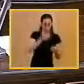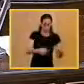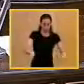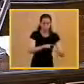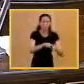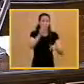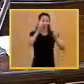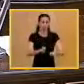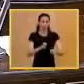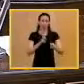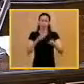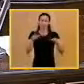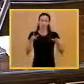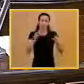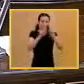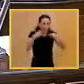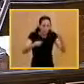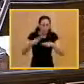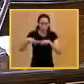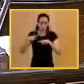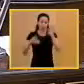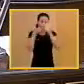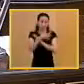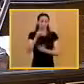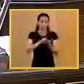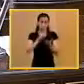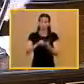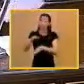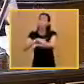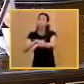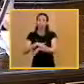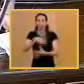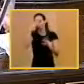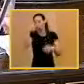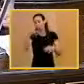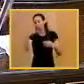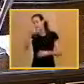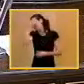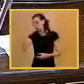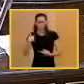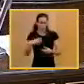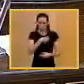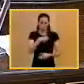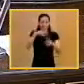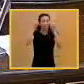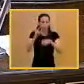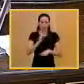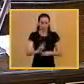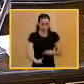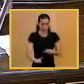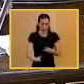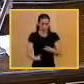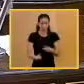para OPAs, a las que el Gobierno no puede estar ajeno muchas veces, el sector energético, por ejemplo. Estamos